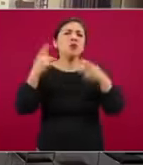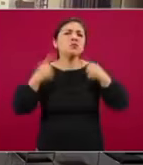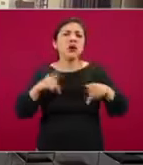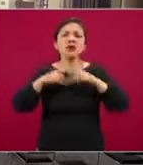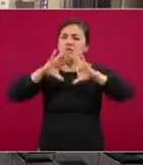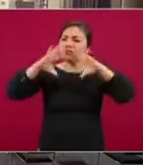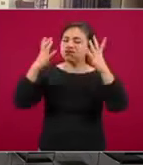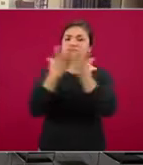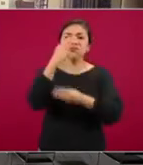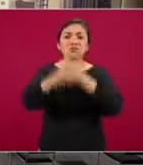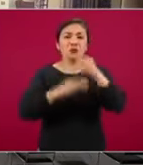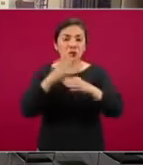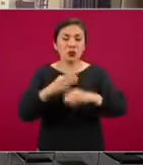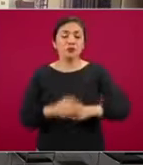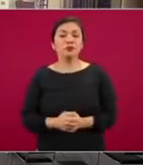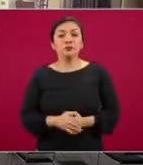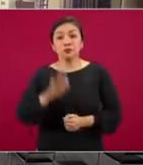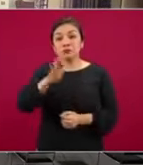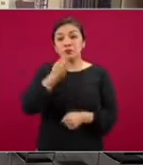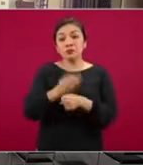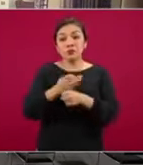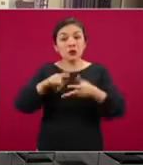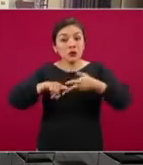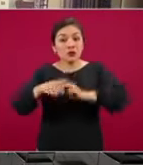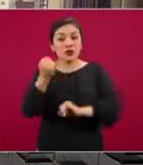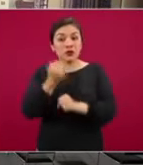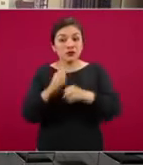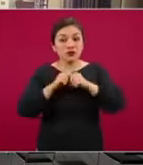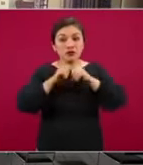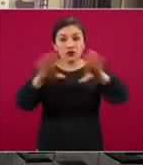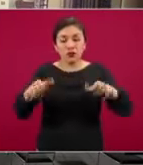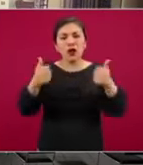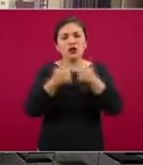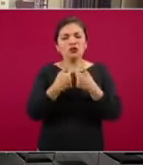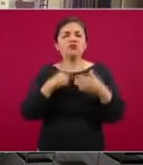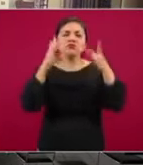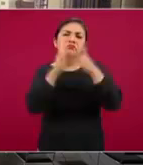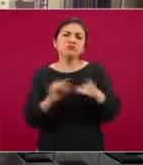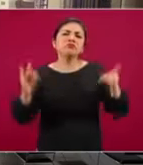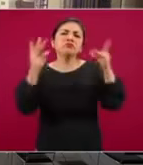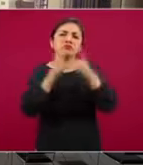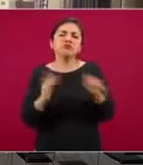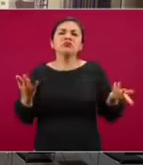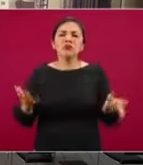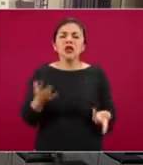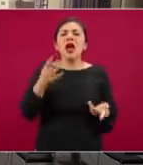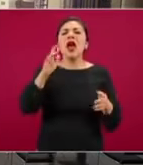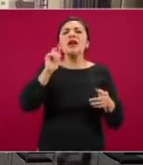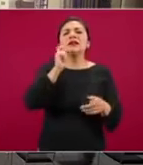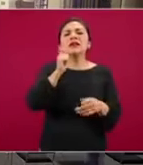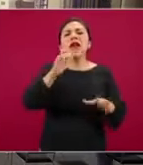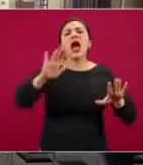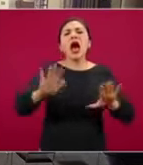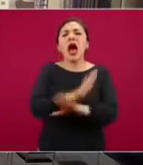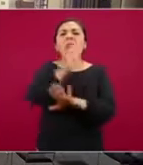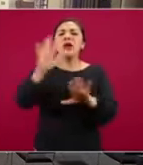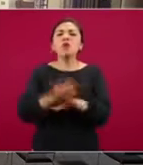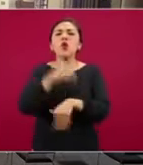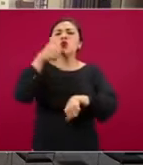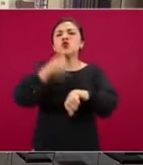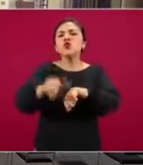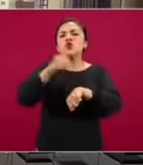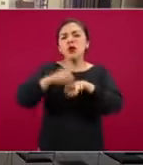del planeta Tierra. Vamos entonces a iniciar el día de hoy actualizando los datos nacionales, las